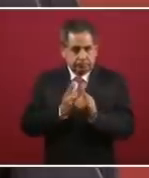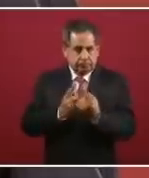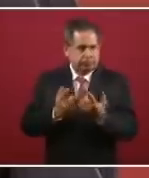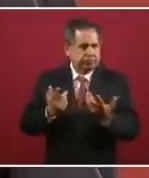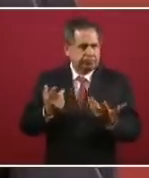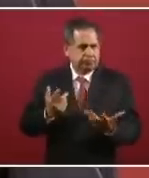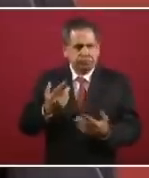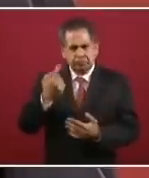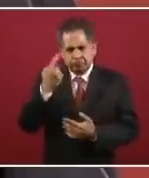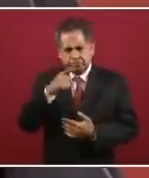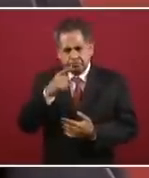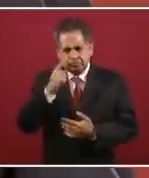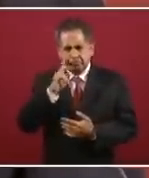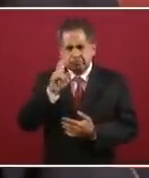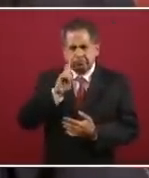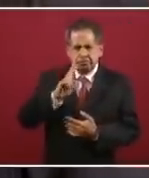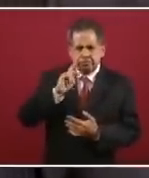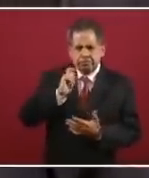para evaluar